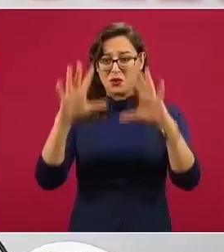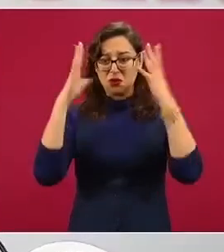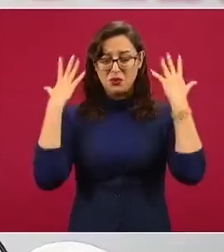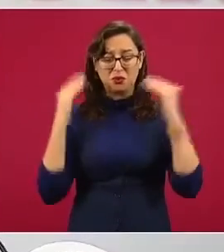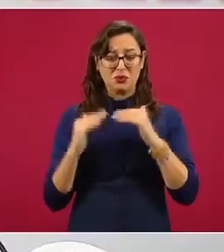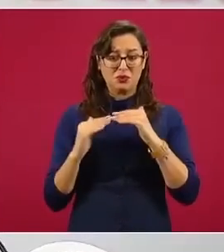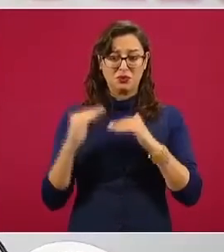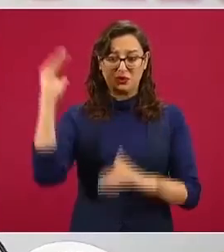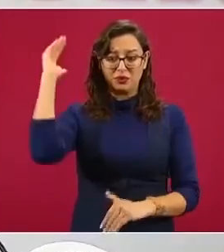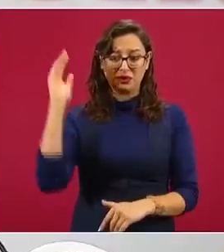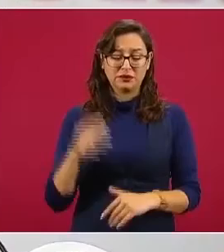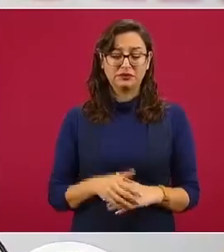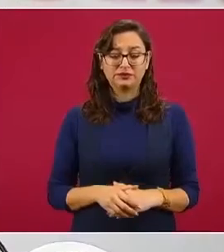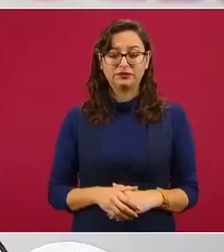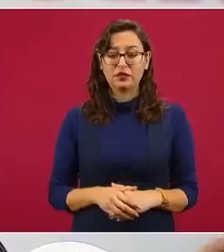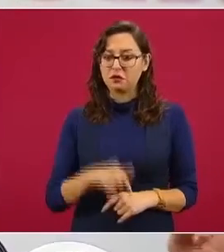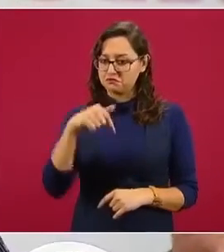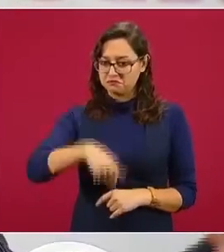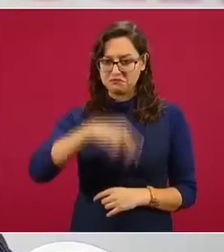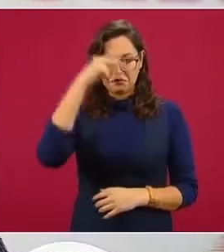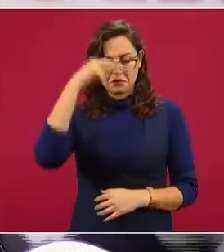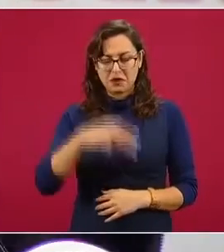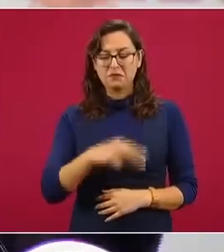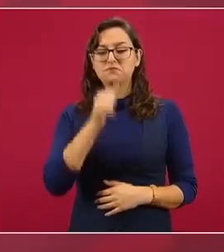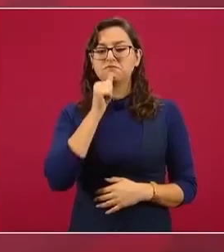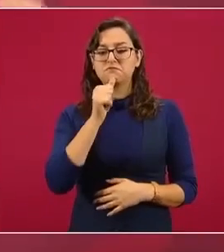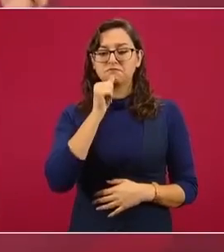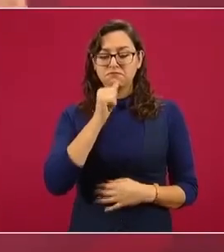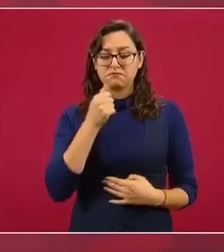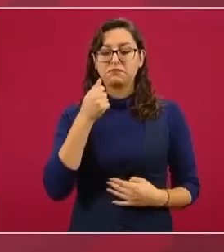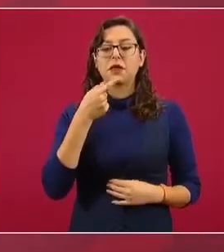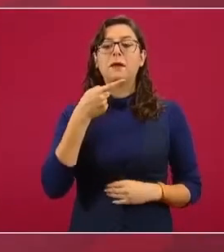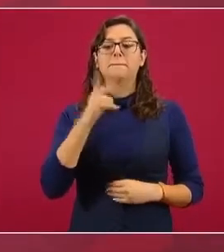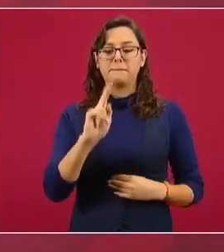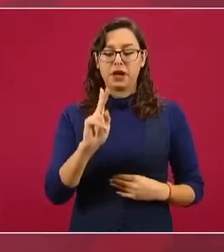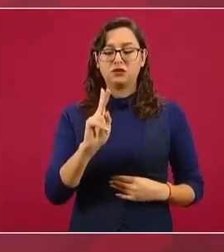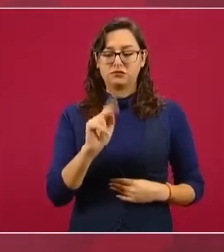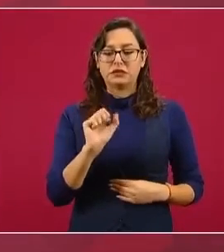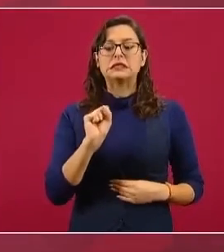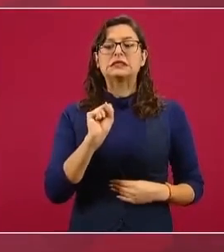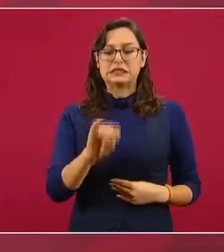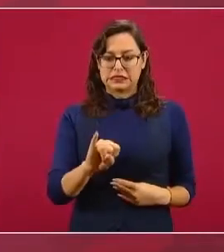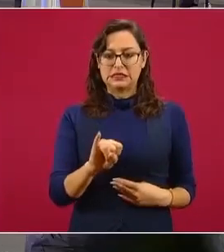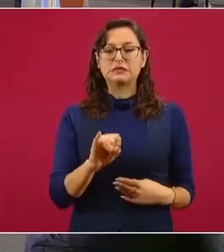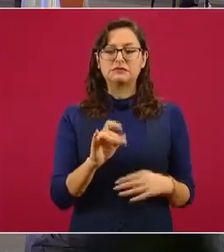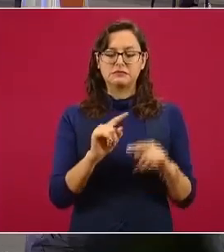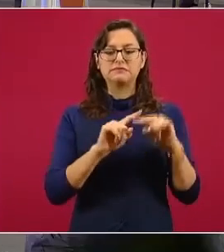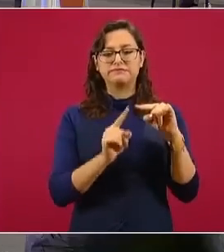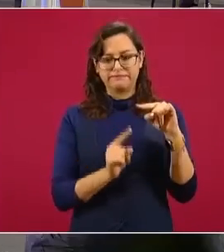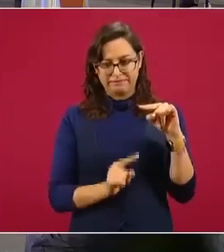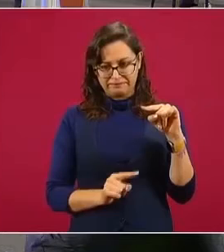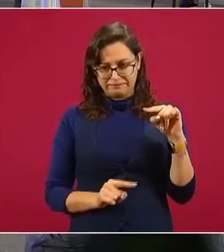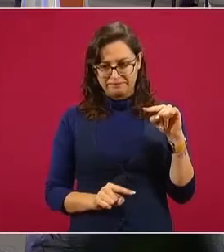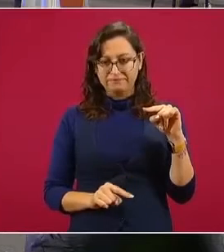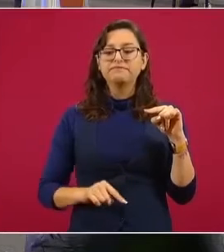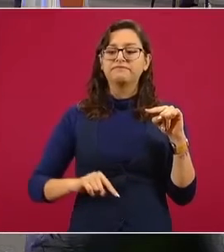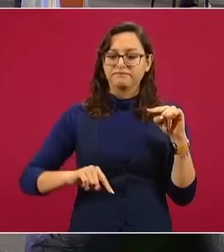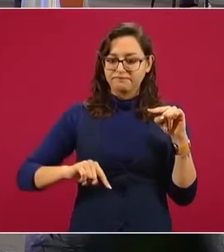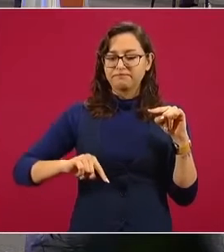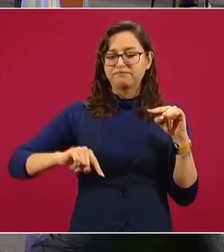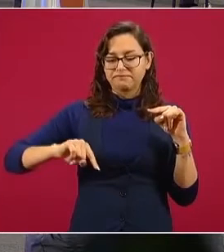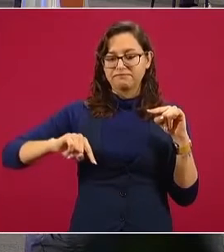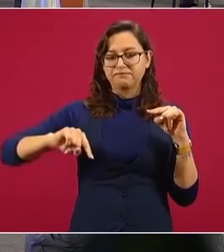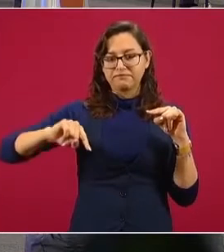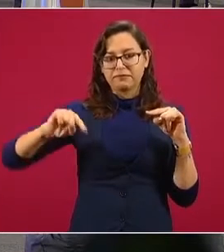al inicio de la epidemia. No es el caso de México, aunque ciertamente hemos tenido un cambio en la tendencia y vemos estos incrementos de la